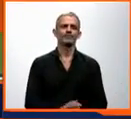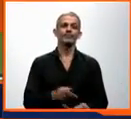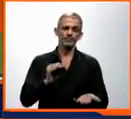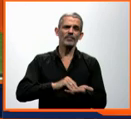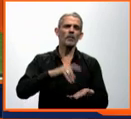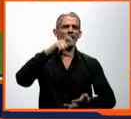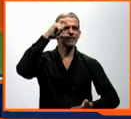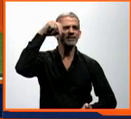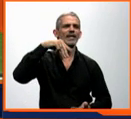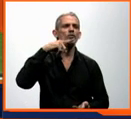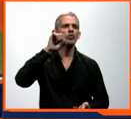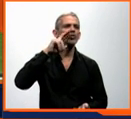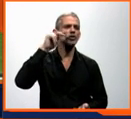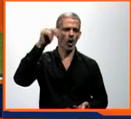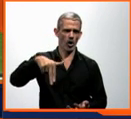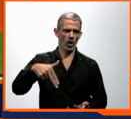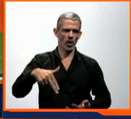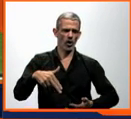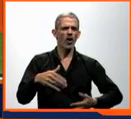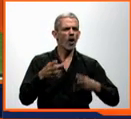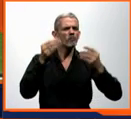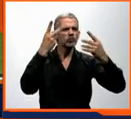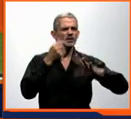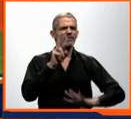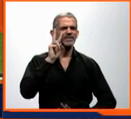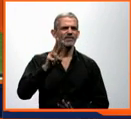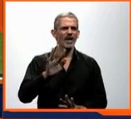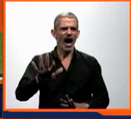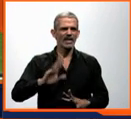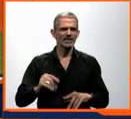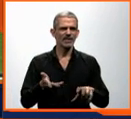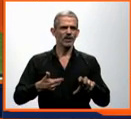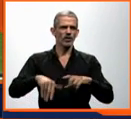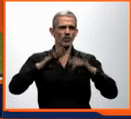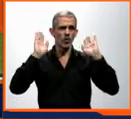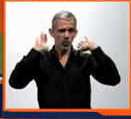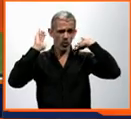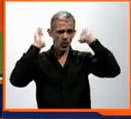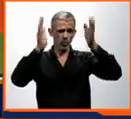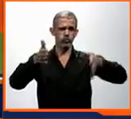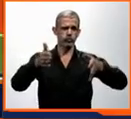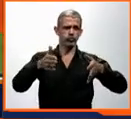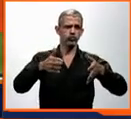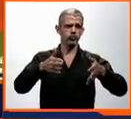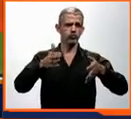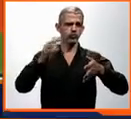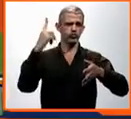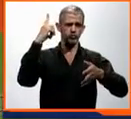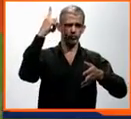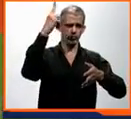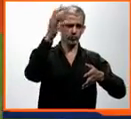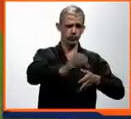nuevamente Centurión, gambeteando, algo que muchas veces son algunas cosas o perlas que llaman la atención. Grimi con un lateral largo,